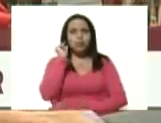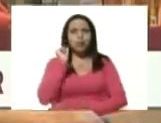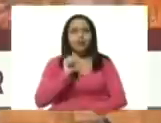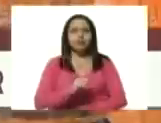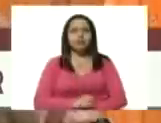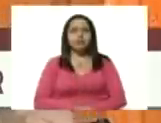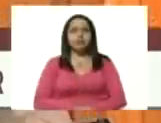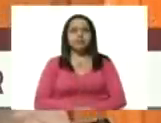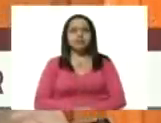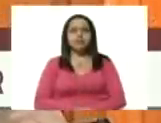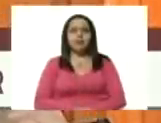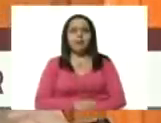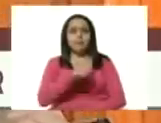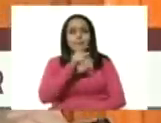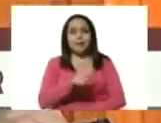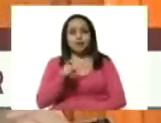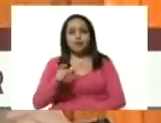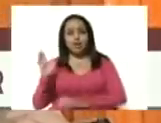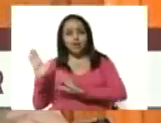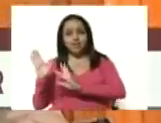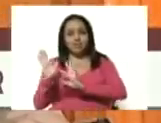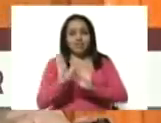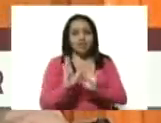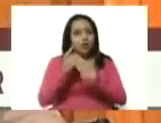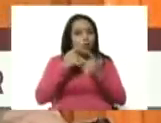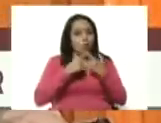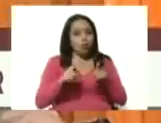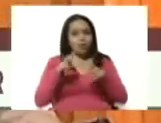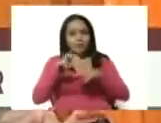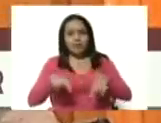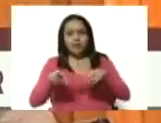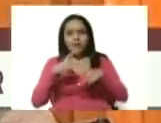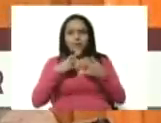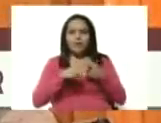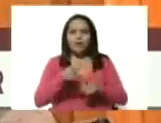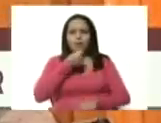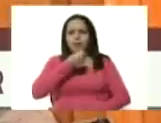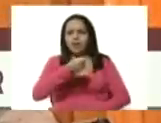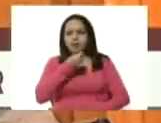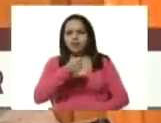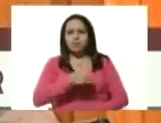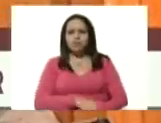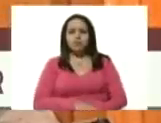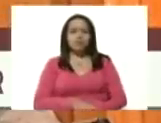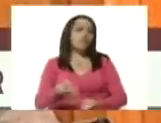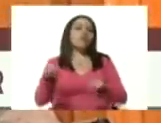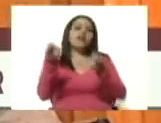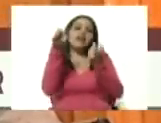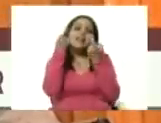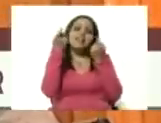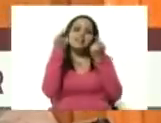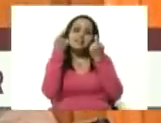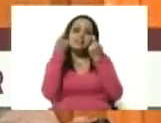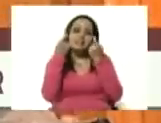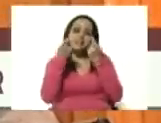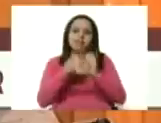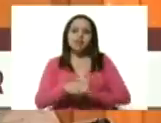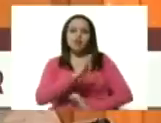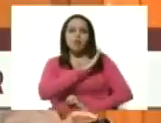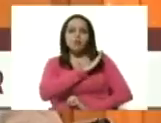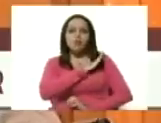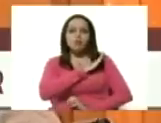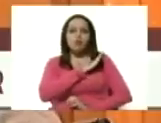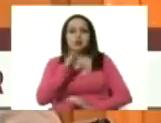a personas que vienen de otro campo, pero que en el periodismo nos dan cátedra desde su propio